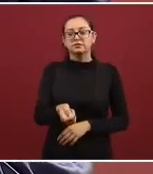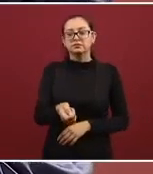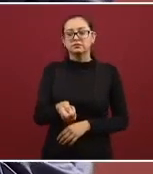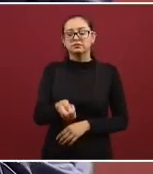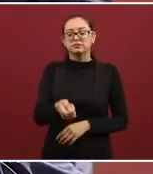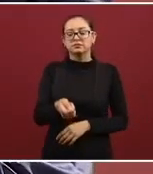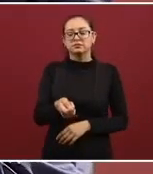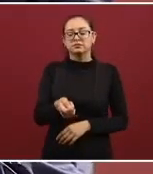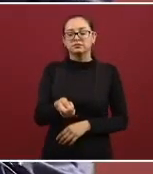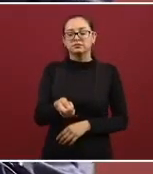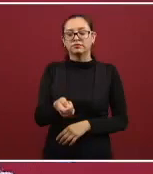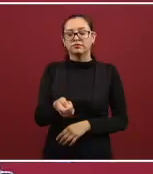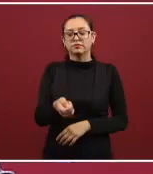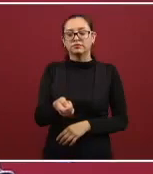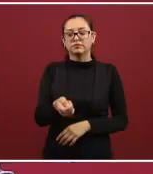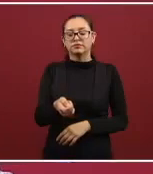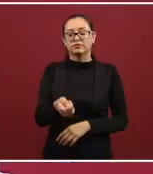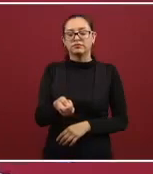aplicable